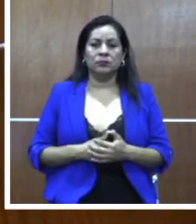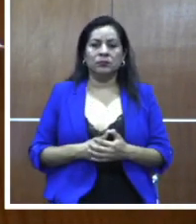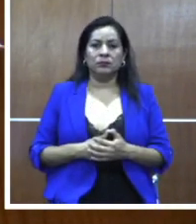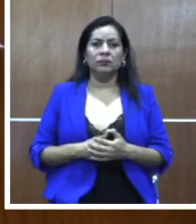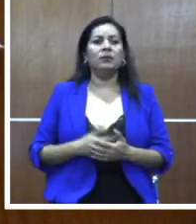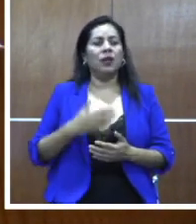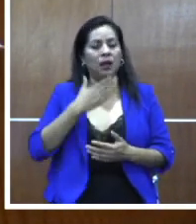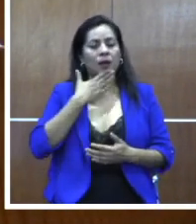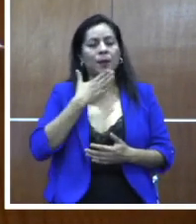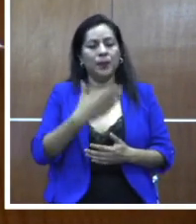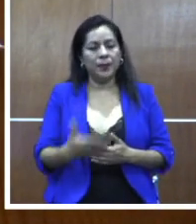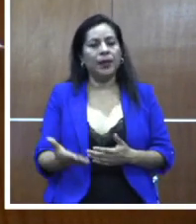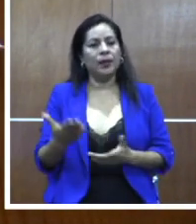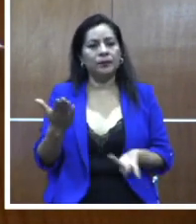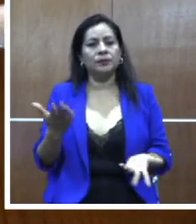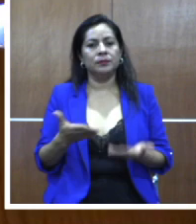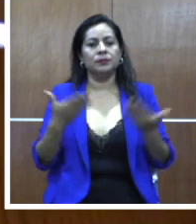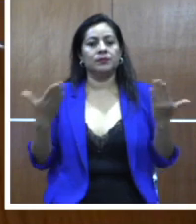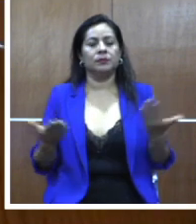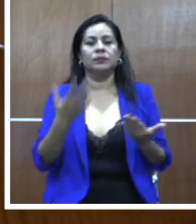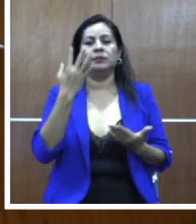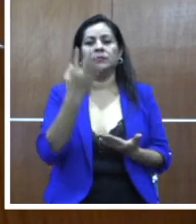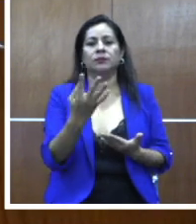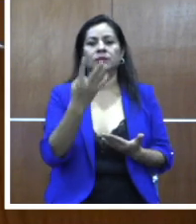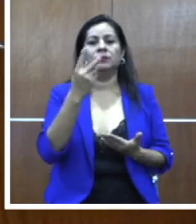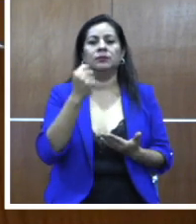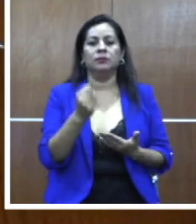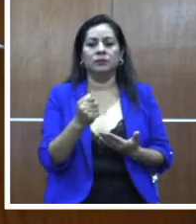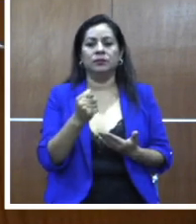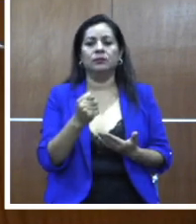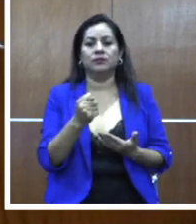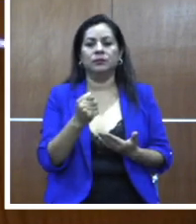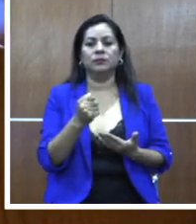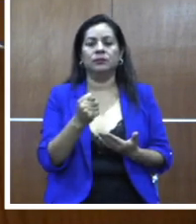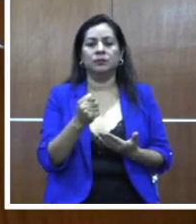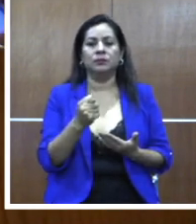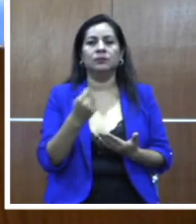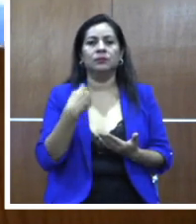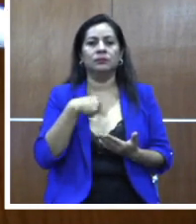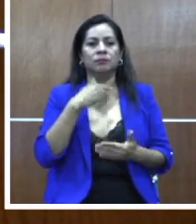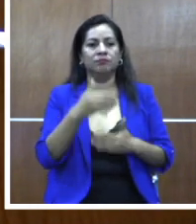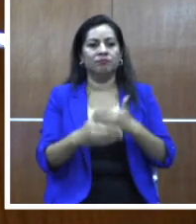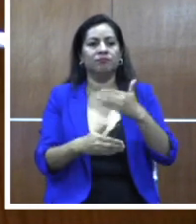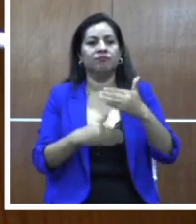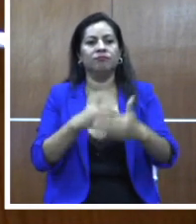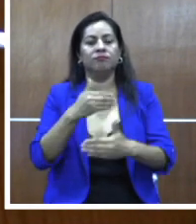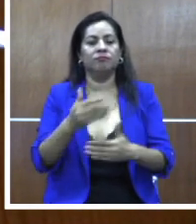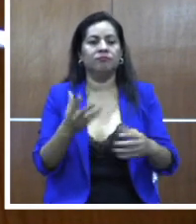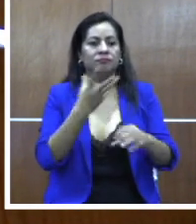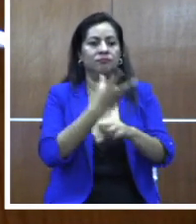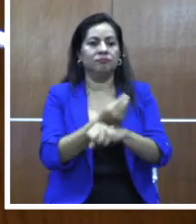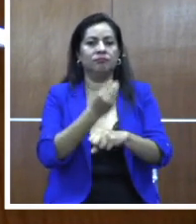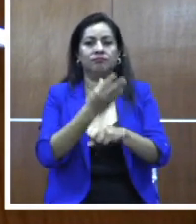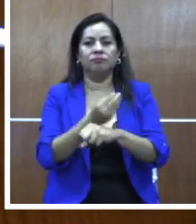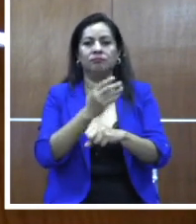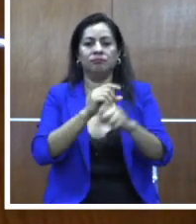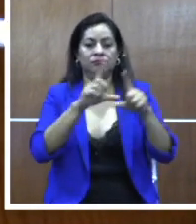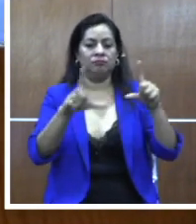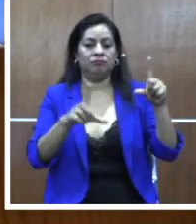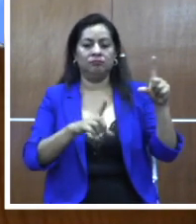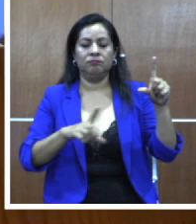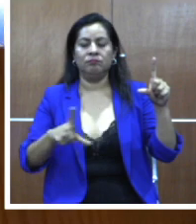Qué bueno que ahora en esta Cuarta Transformación hemos caminado hacia la restauración de la